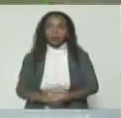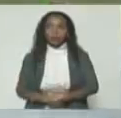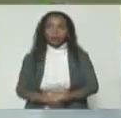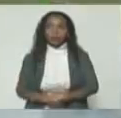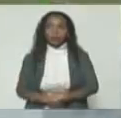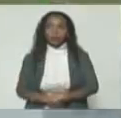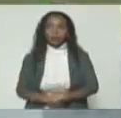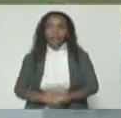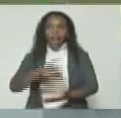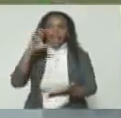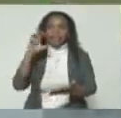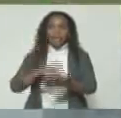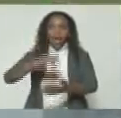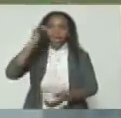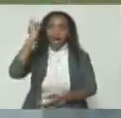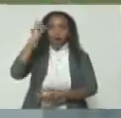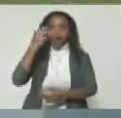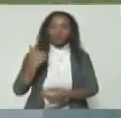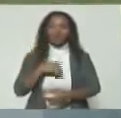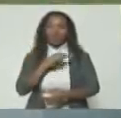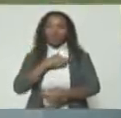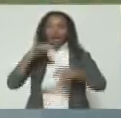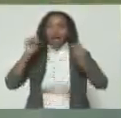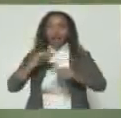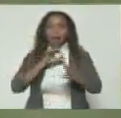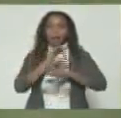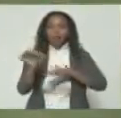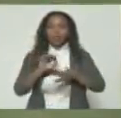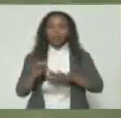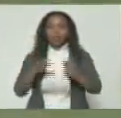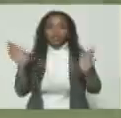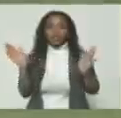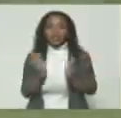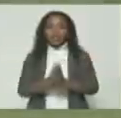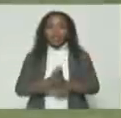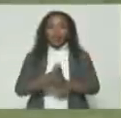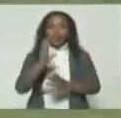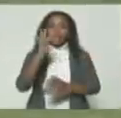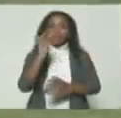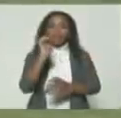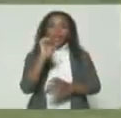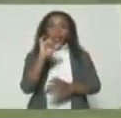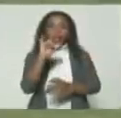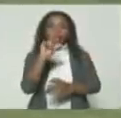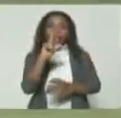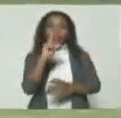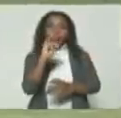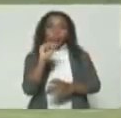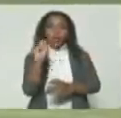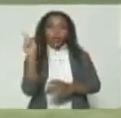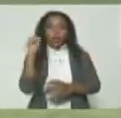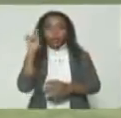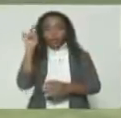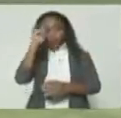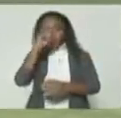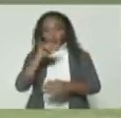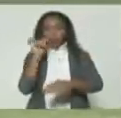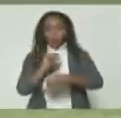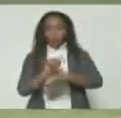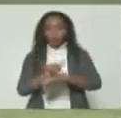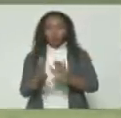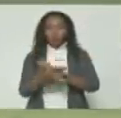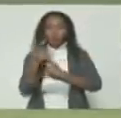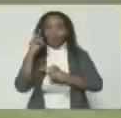Desde el estado de Yaracuy, hoy nos encontramos en el municipio de San Felipe, en la unidad productiva Fundo Las 3R,